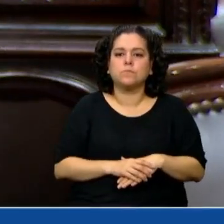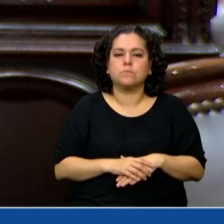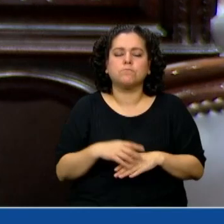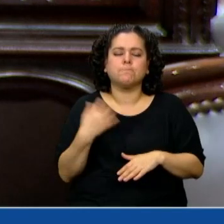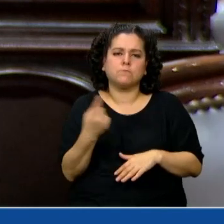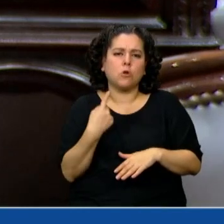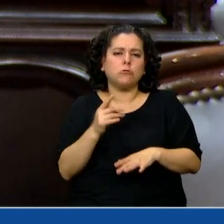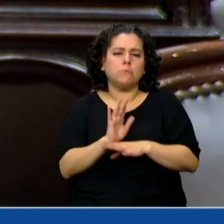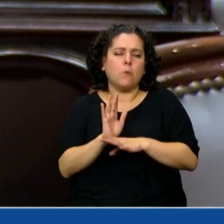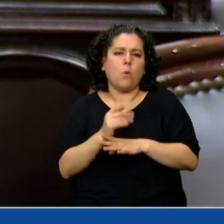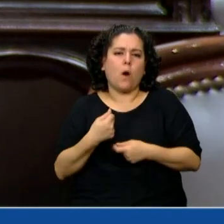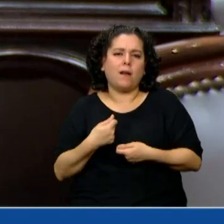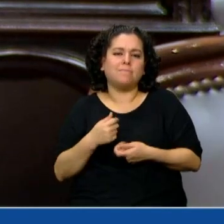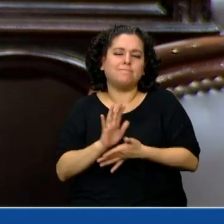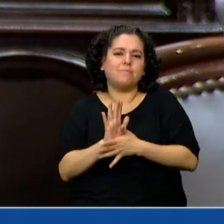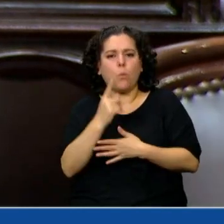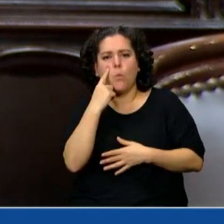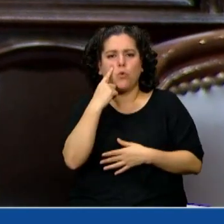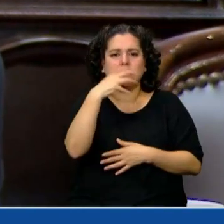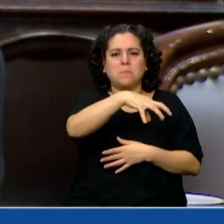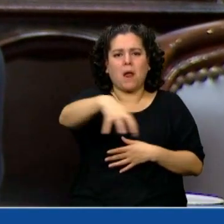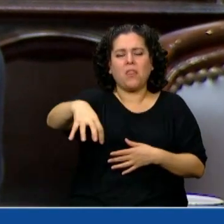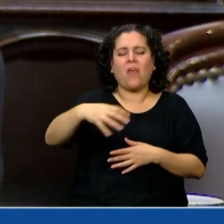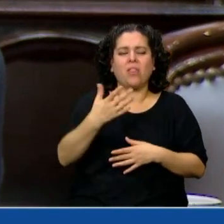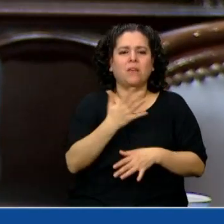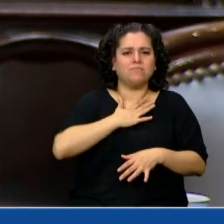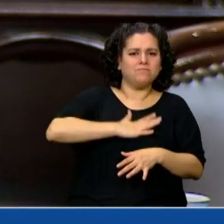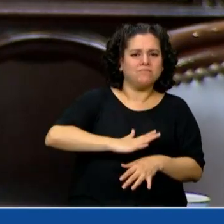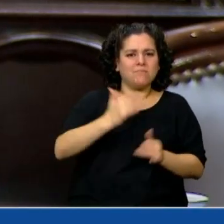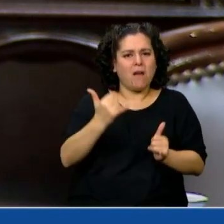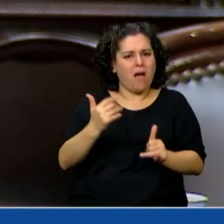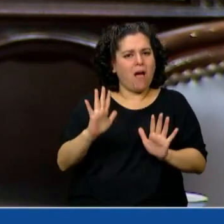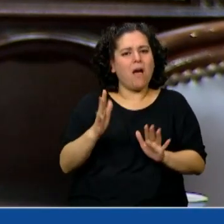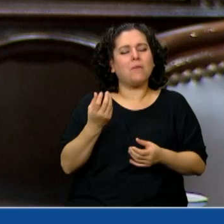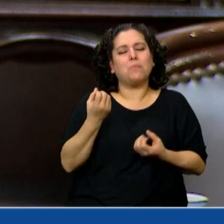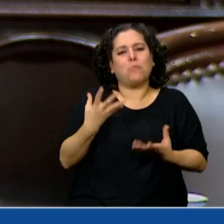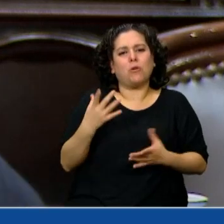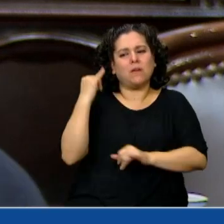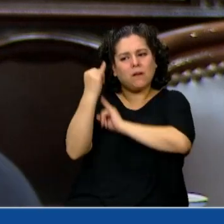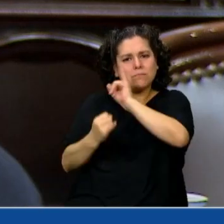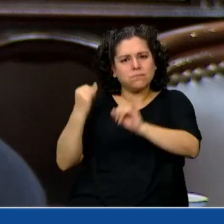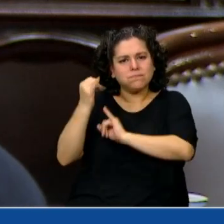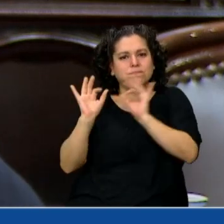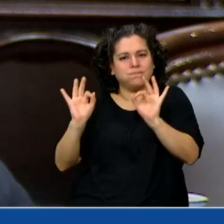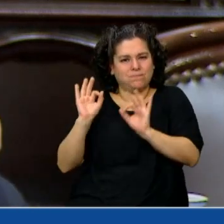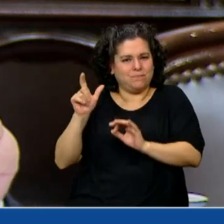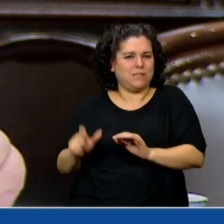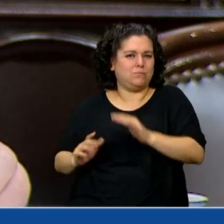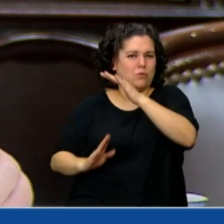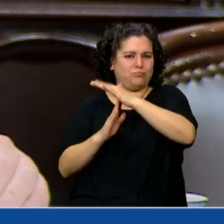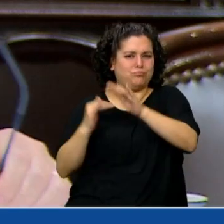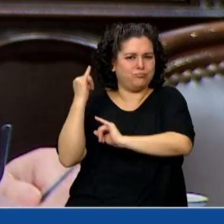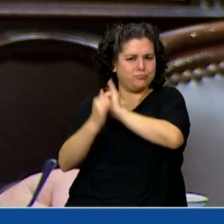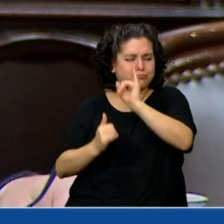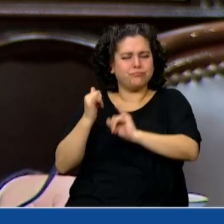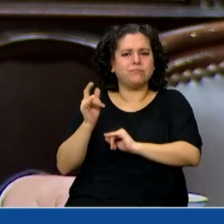estamos trayendo tranquilidad a muchos municipios que por la situación que se describió el miembro informante,